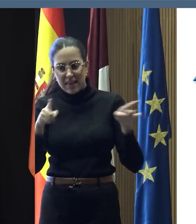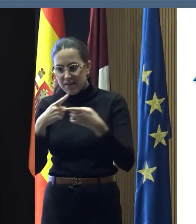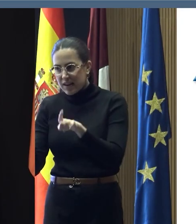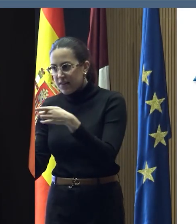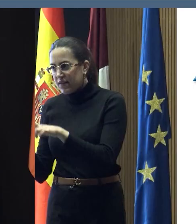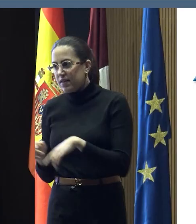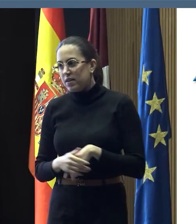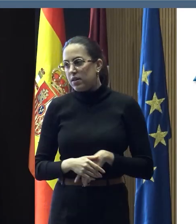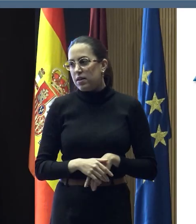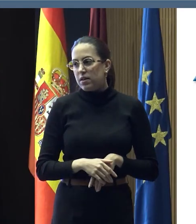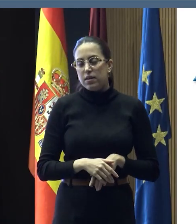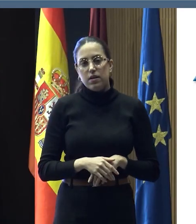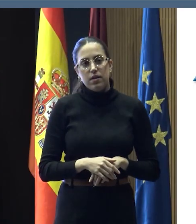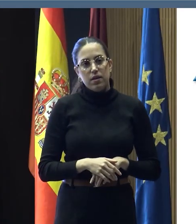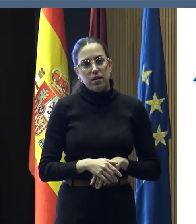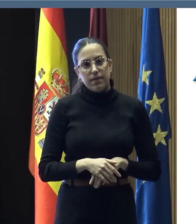Sí, eso sí.